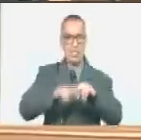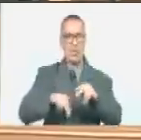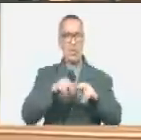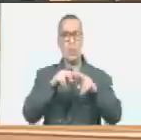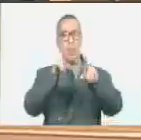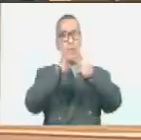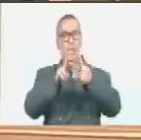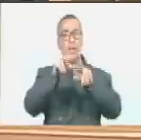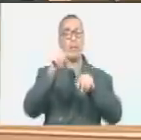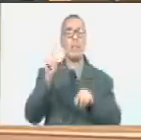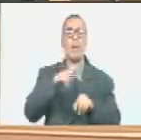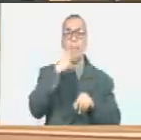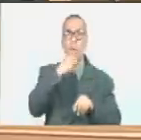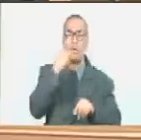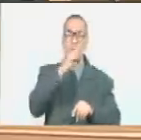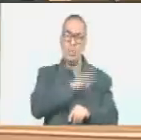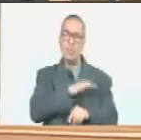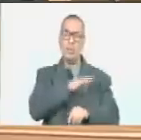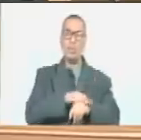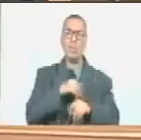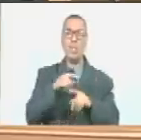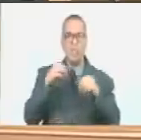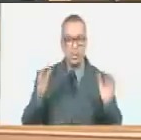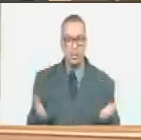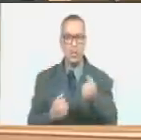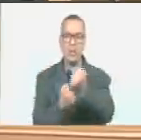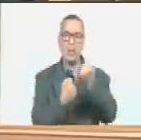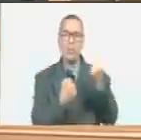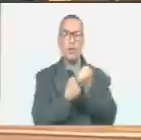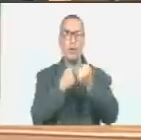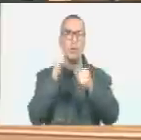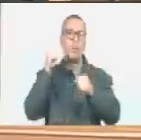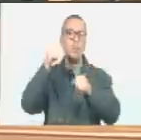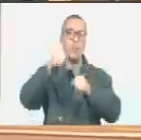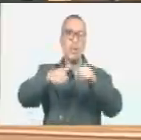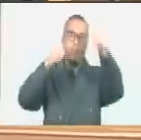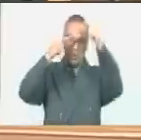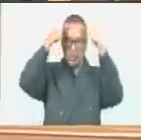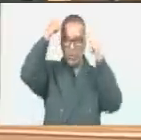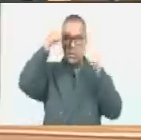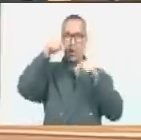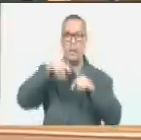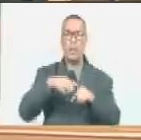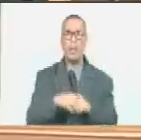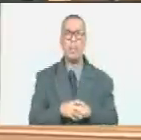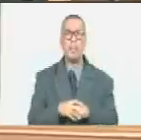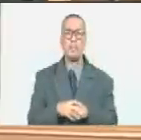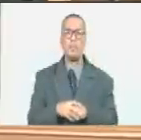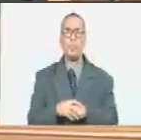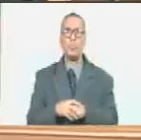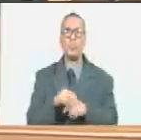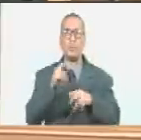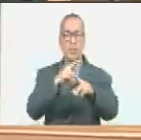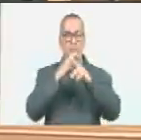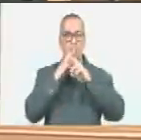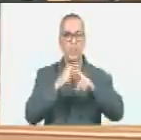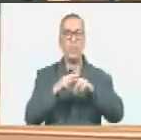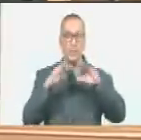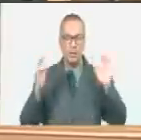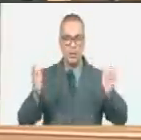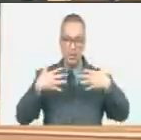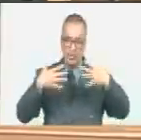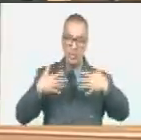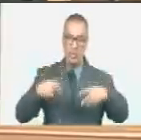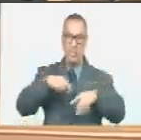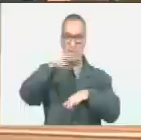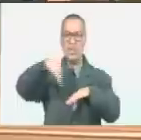Venezuela, como política social impulsada por el comandante eterno Hugo Rafael Chávez Frías, en respuesta a la emergencia